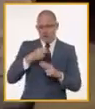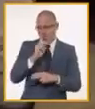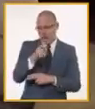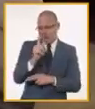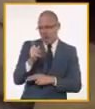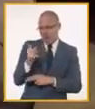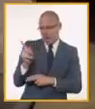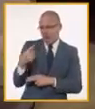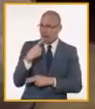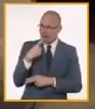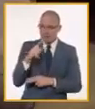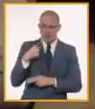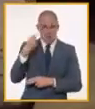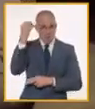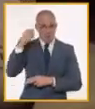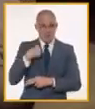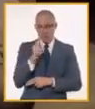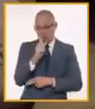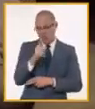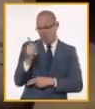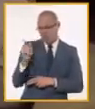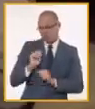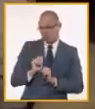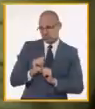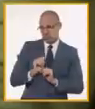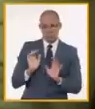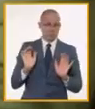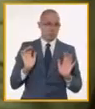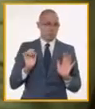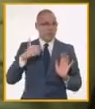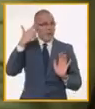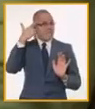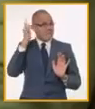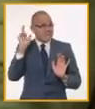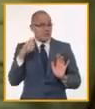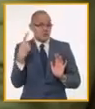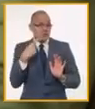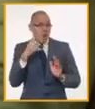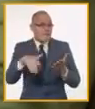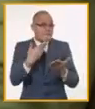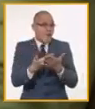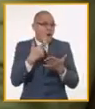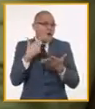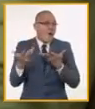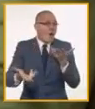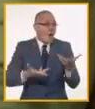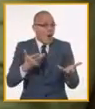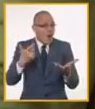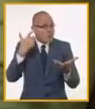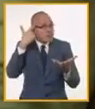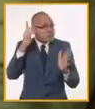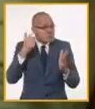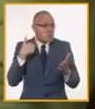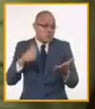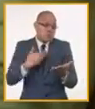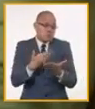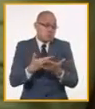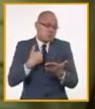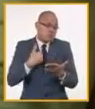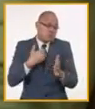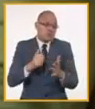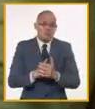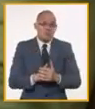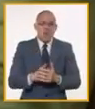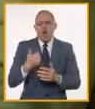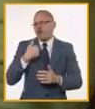hablé, y di mi opinión de cómo podíamos quedar, ¿no?, más o menos, etcétera, esa ya la di. No es que